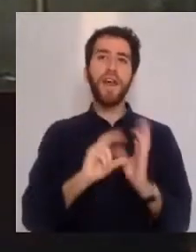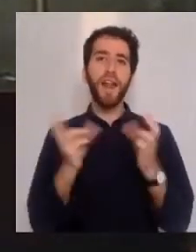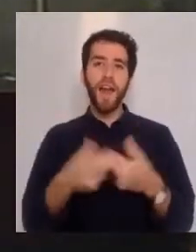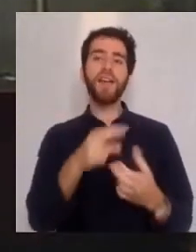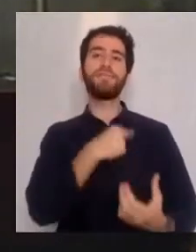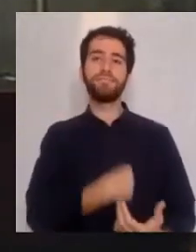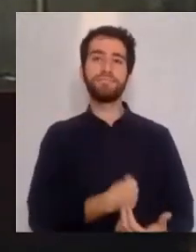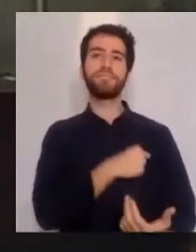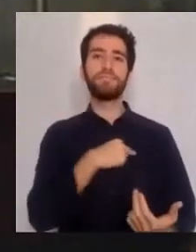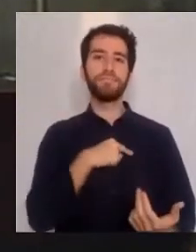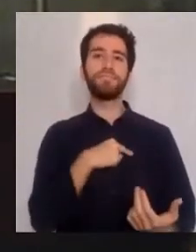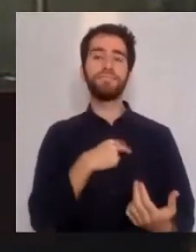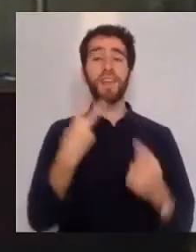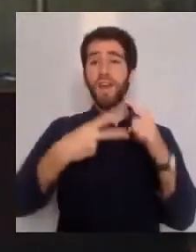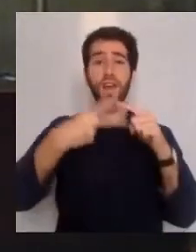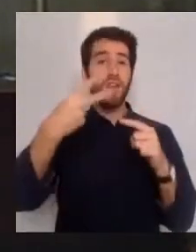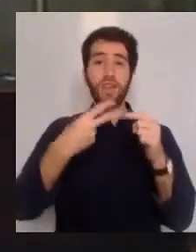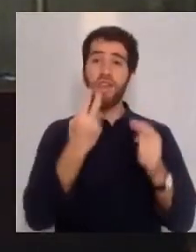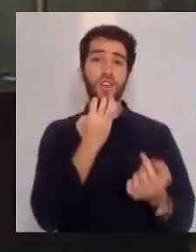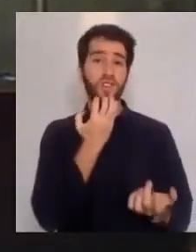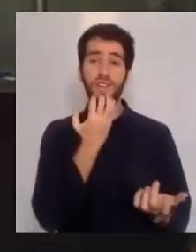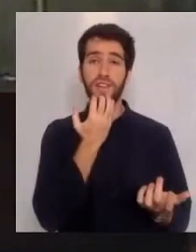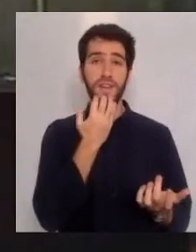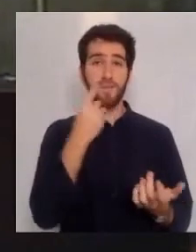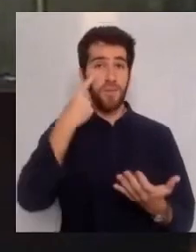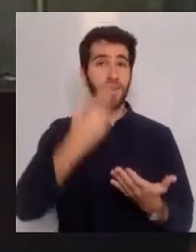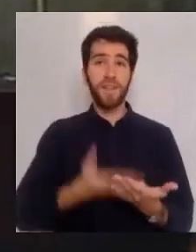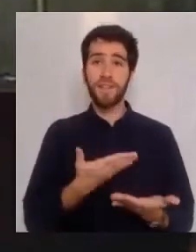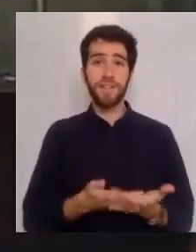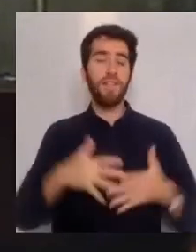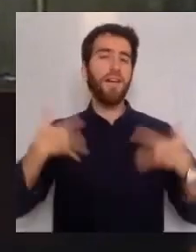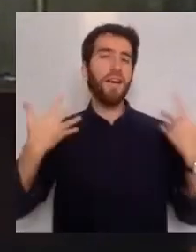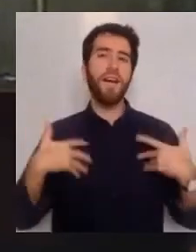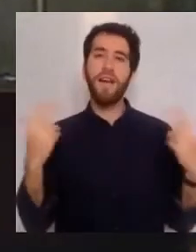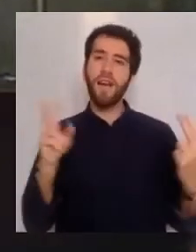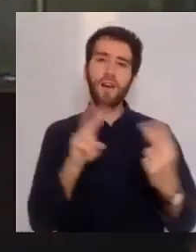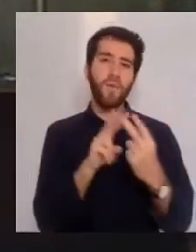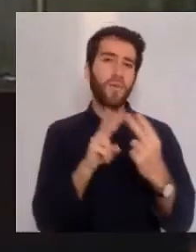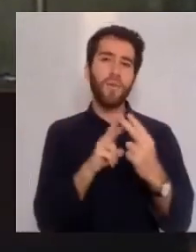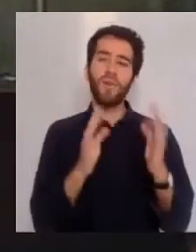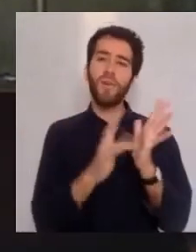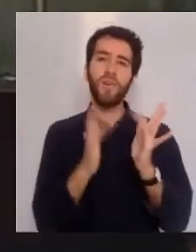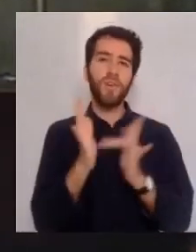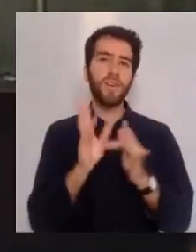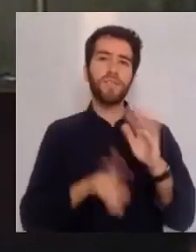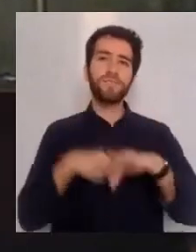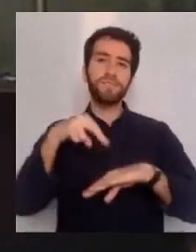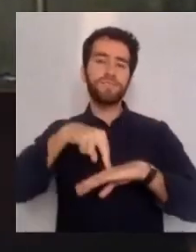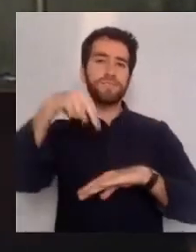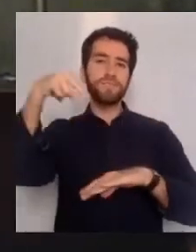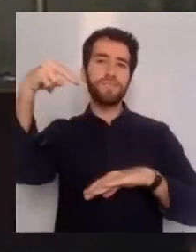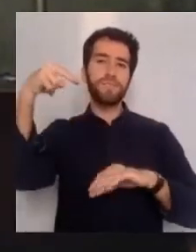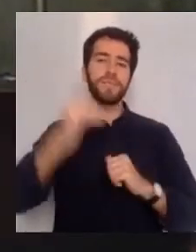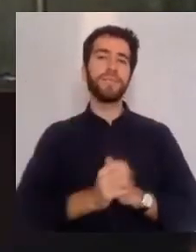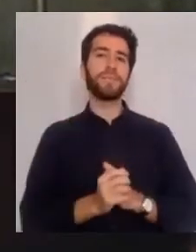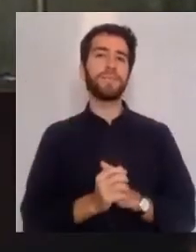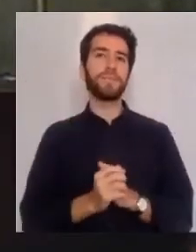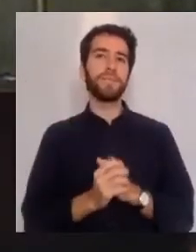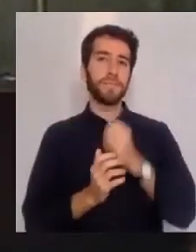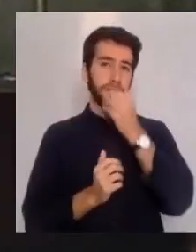entre otros tantos, hermosos testigos de la alegría que da el encuentro con Cristo resucitado. Nos